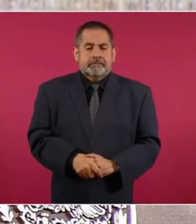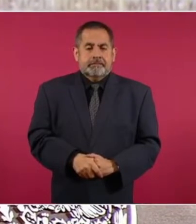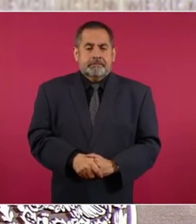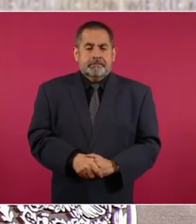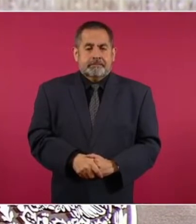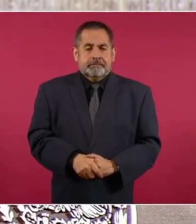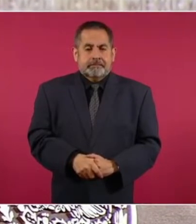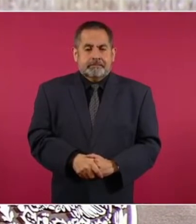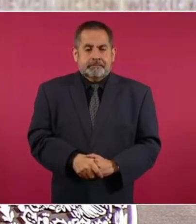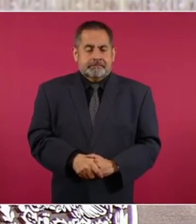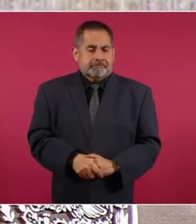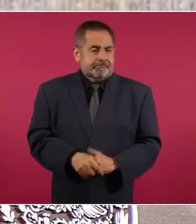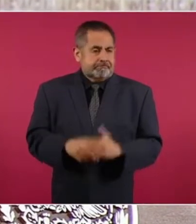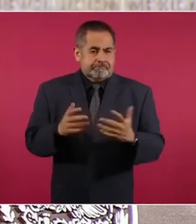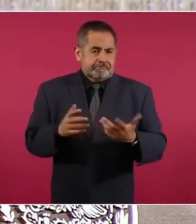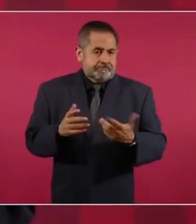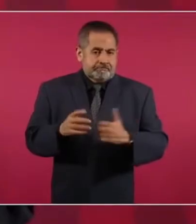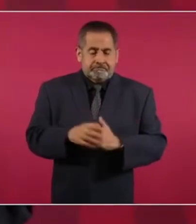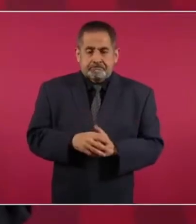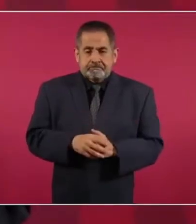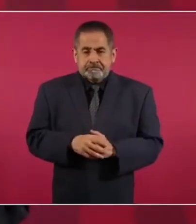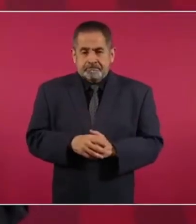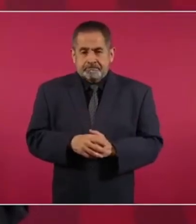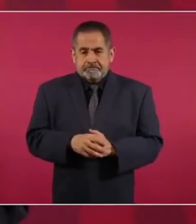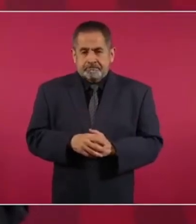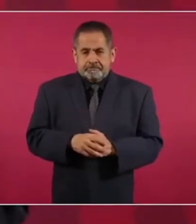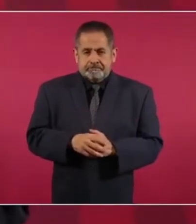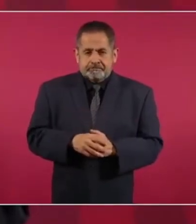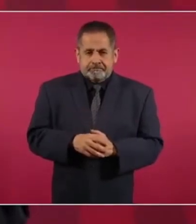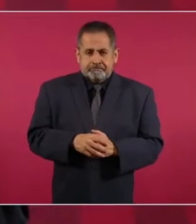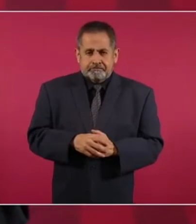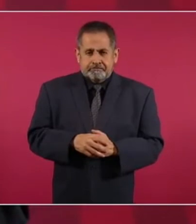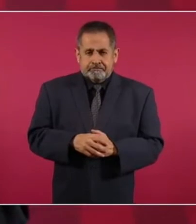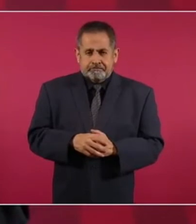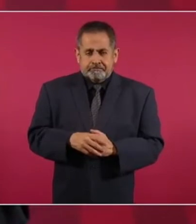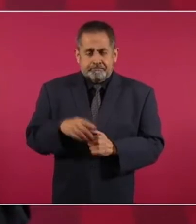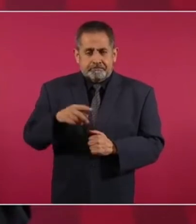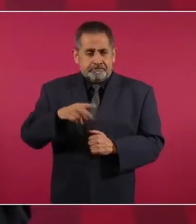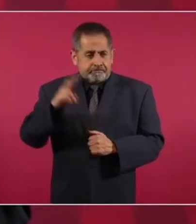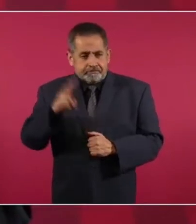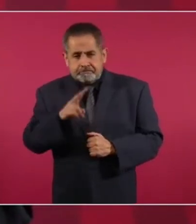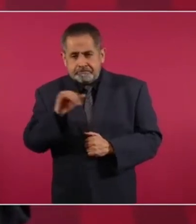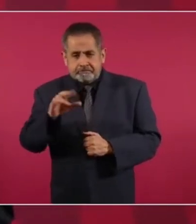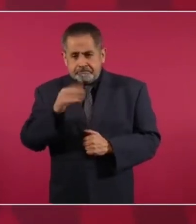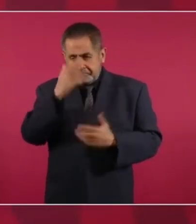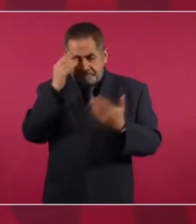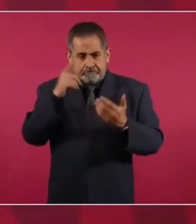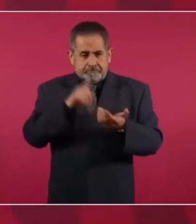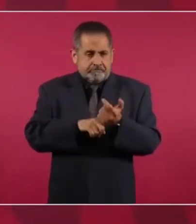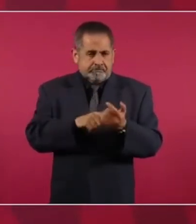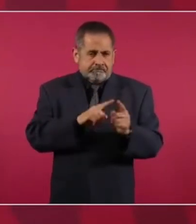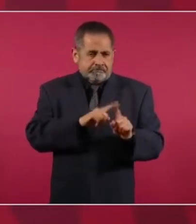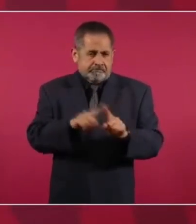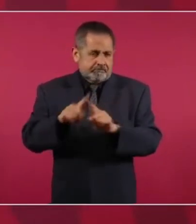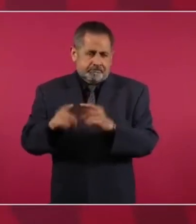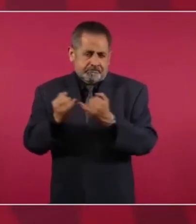cierto del todo, o no se puede decir que en todos los